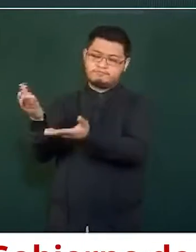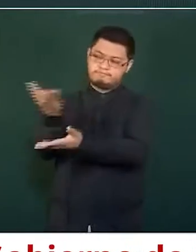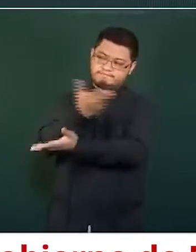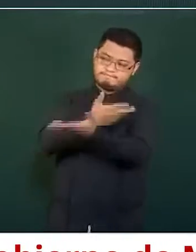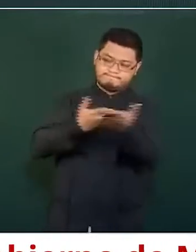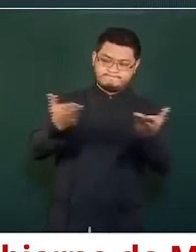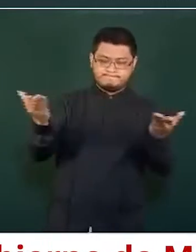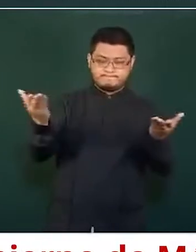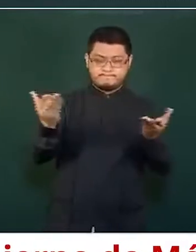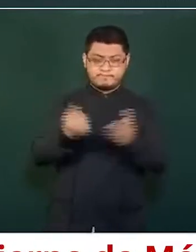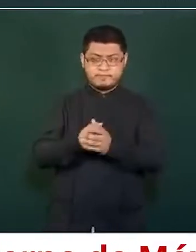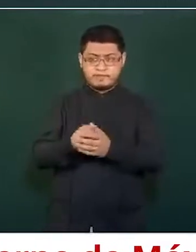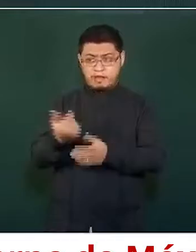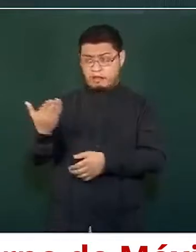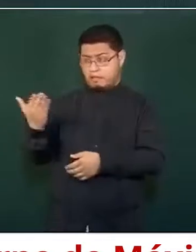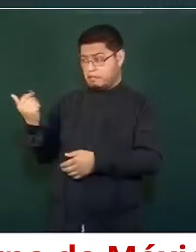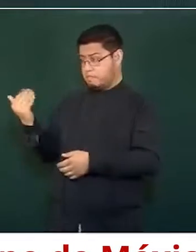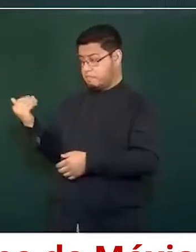no sucedía